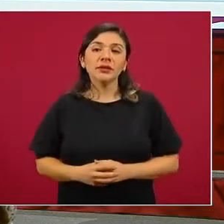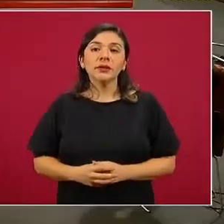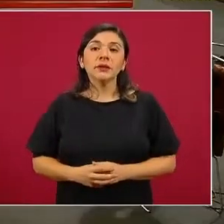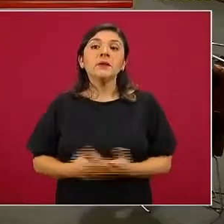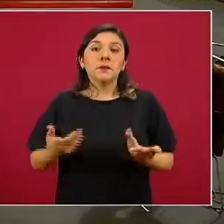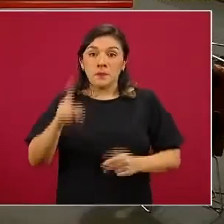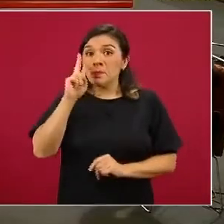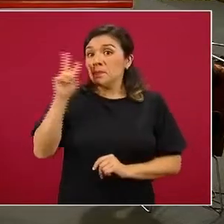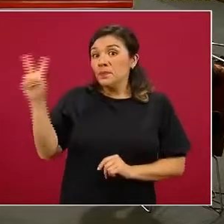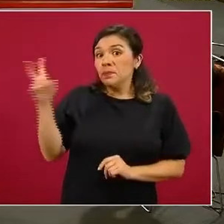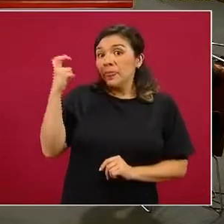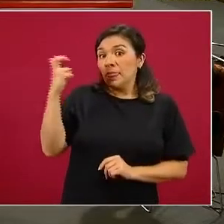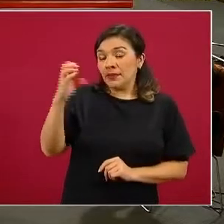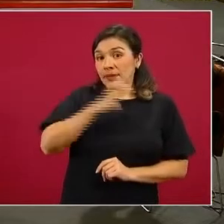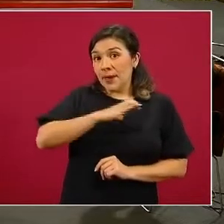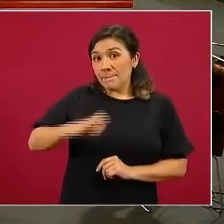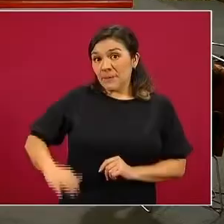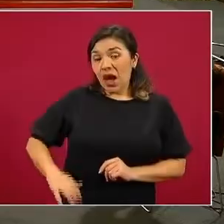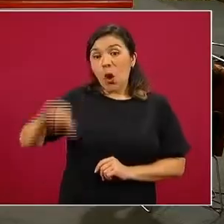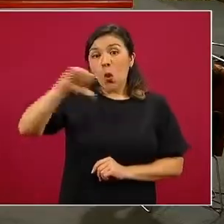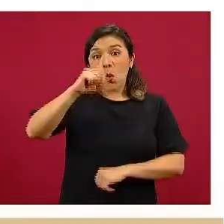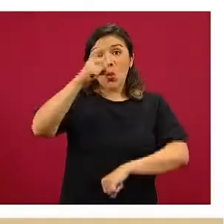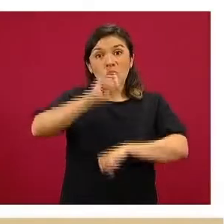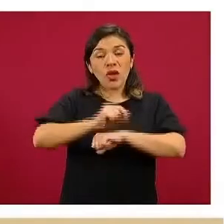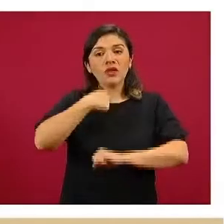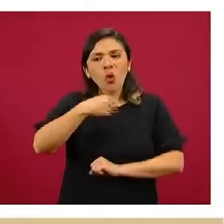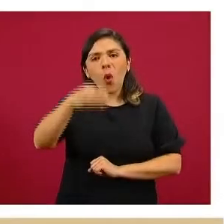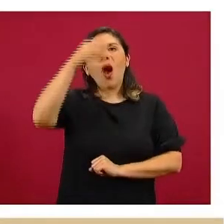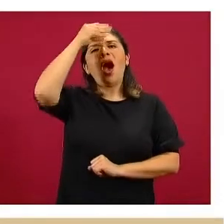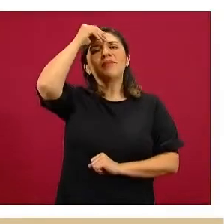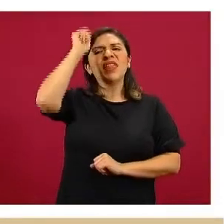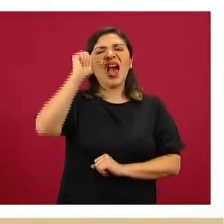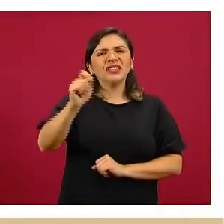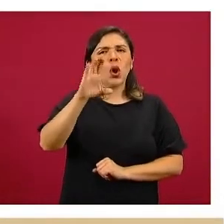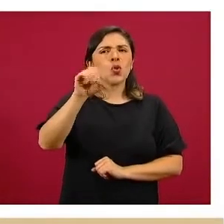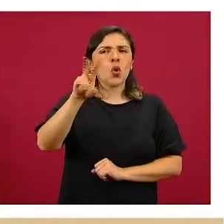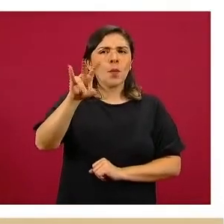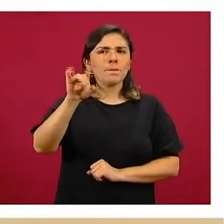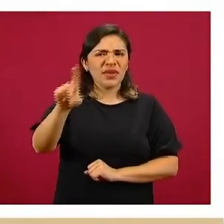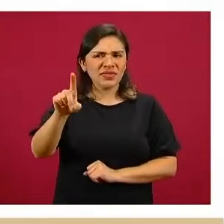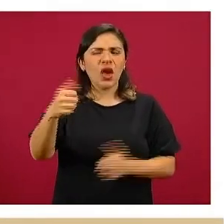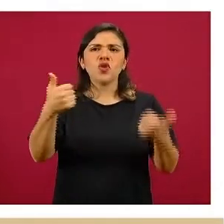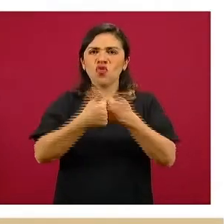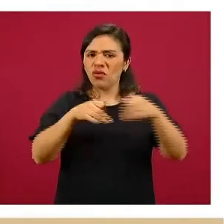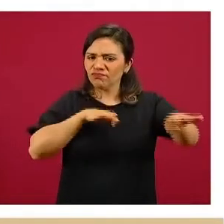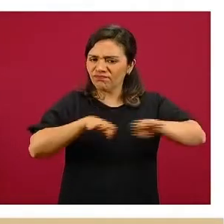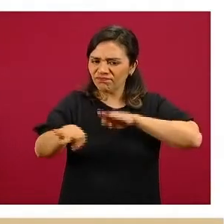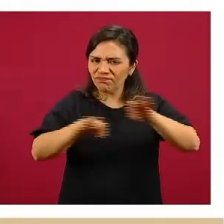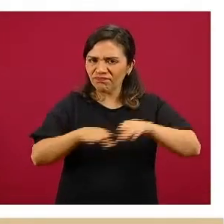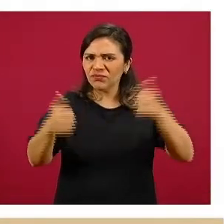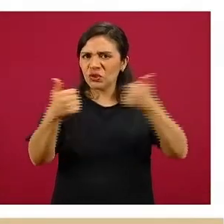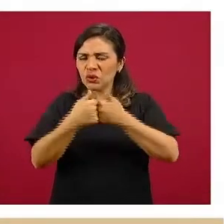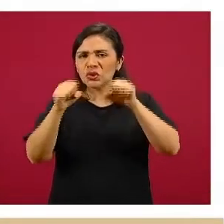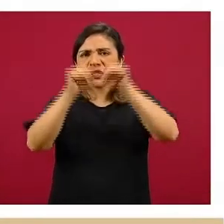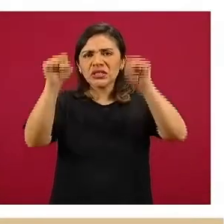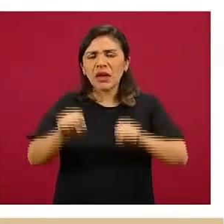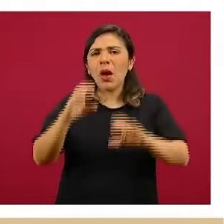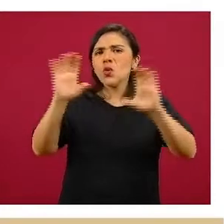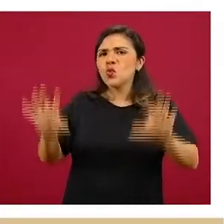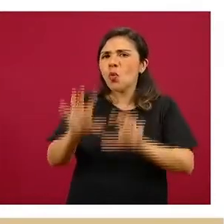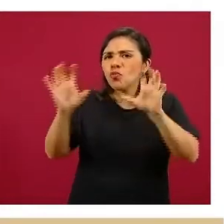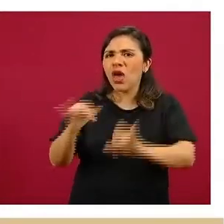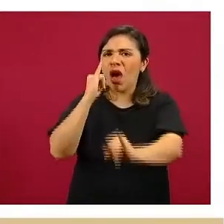Bueno, como pueden ver ustedes, esta campaña, hoy, ¿qué hemos aprendido de COVID? Pues a trabajar con los sistemas informáticos, con